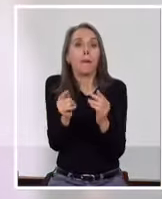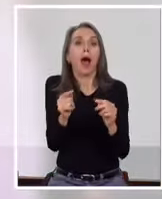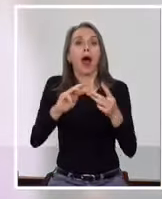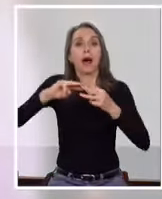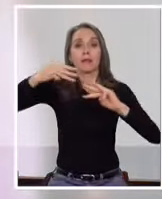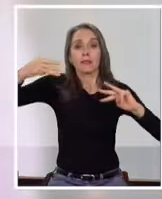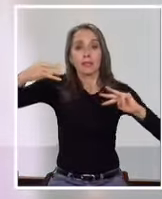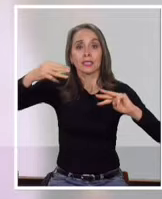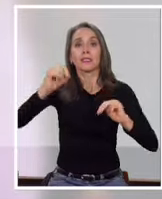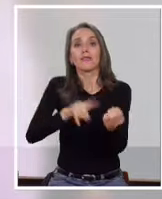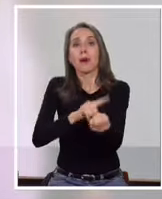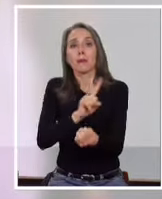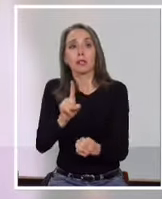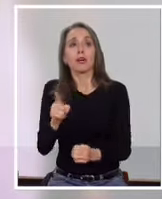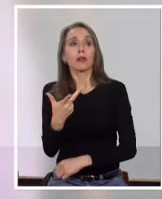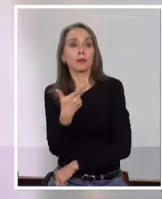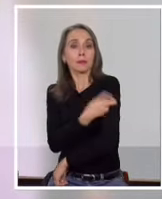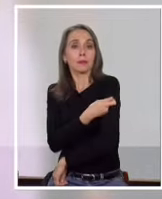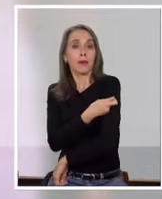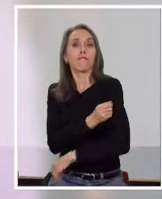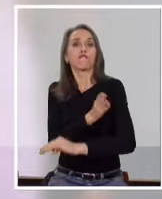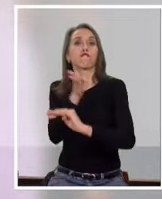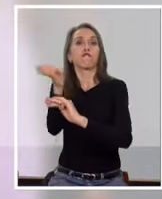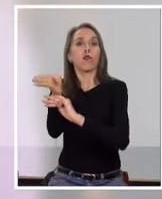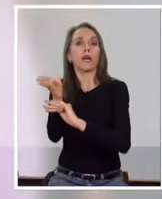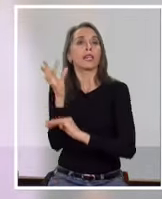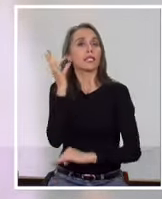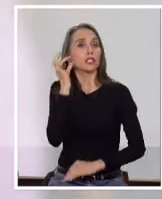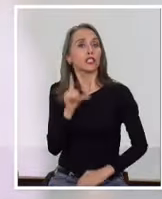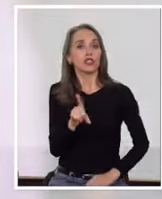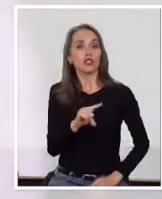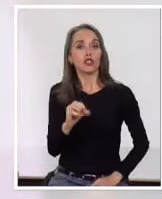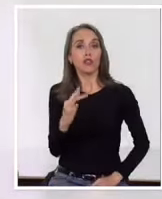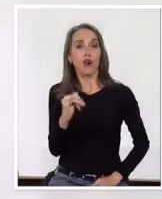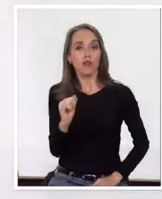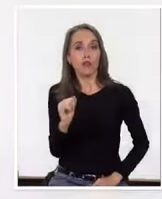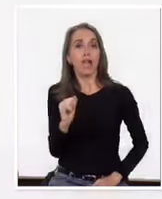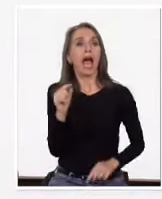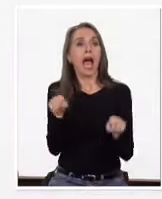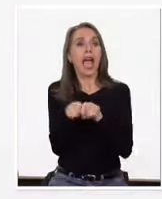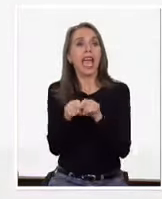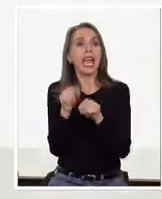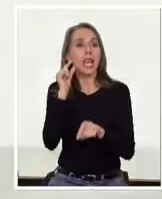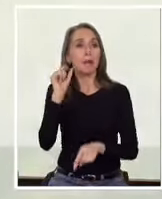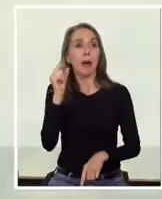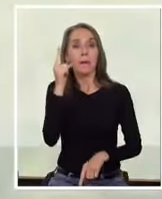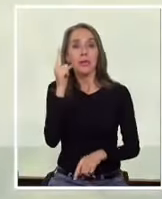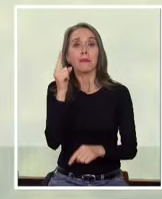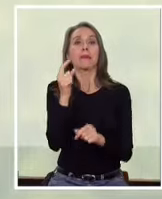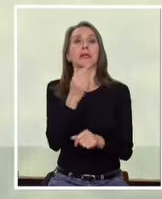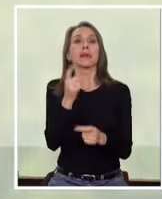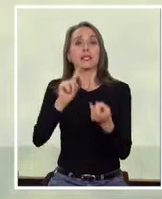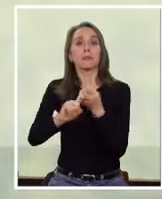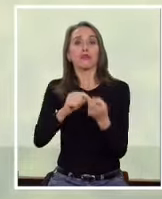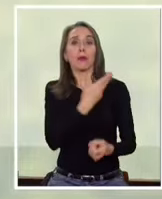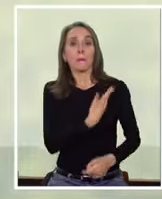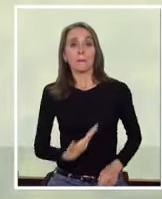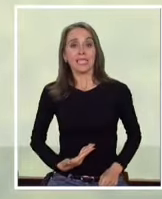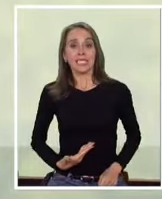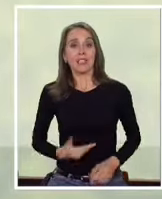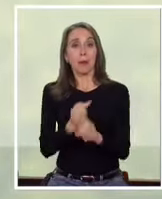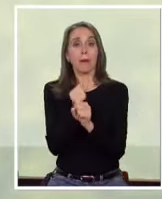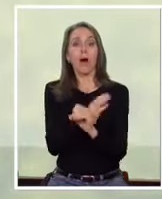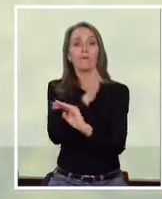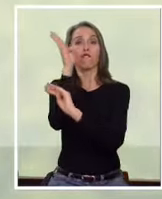Vacunarse contra el coronavirus fue la misma razón por la que Sofía López Moreira, hermana de la primera dama paraguaya, se encontraba en